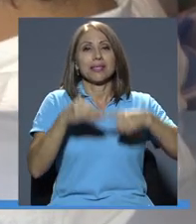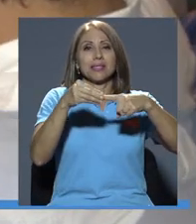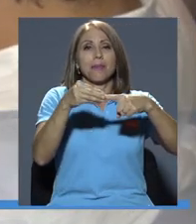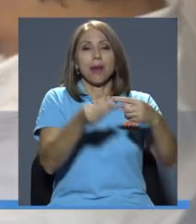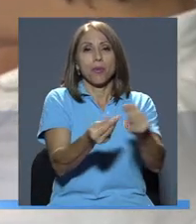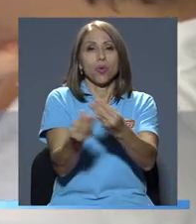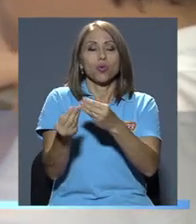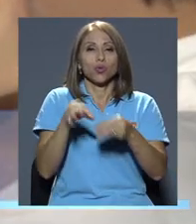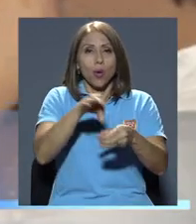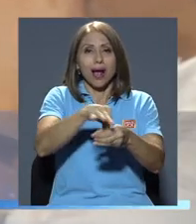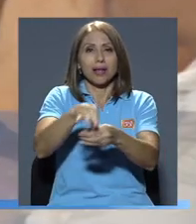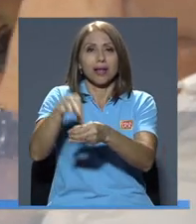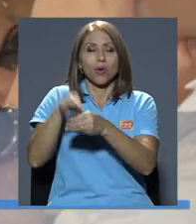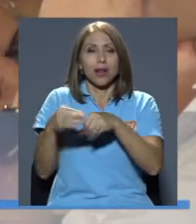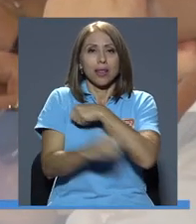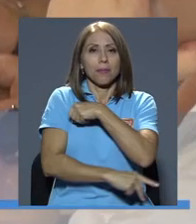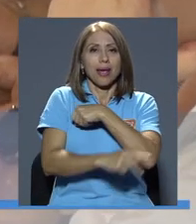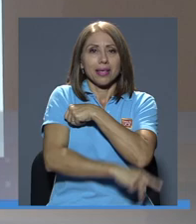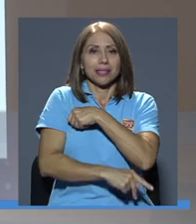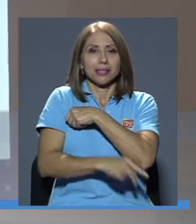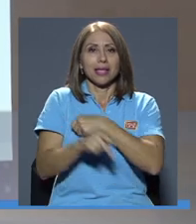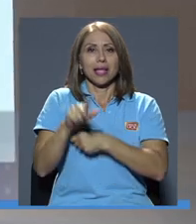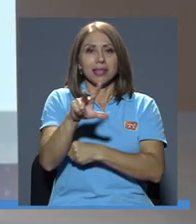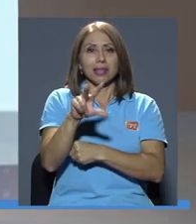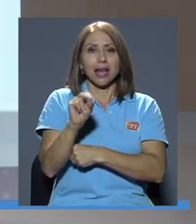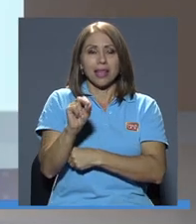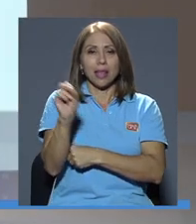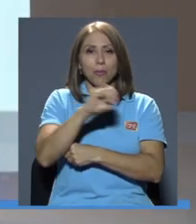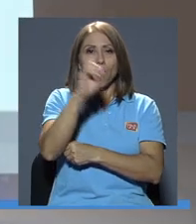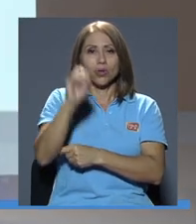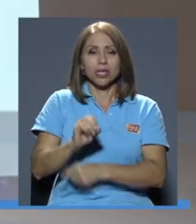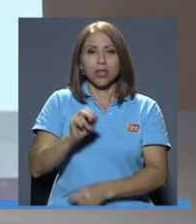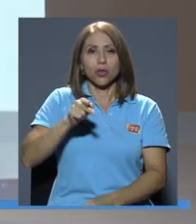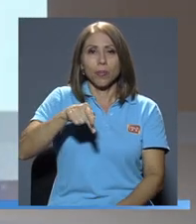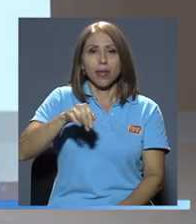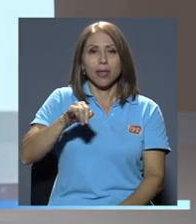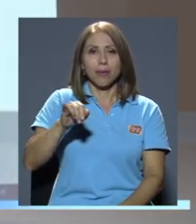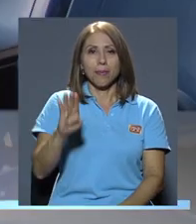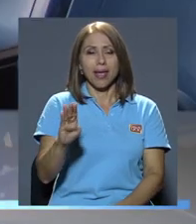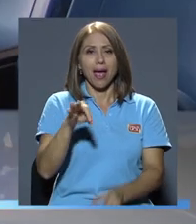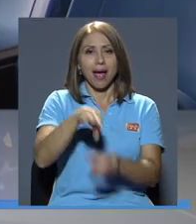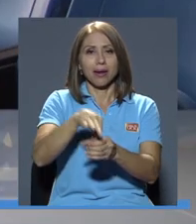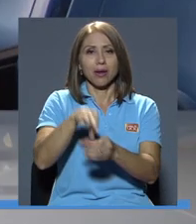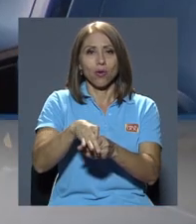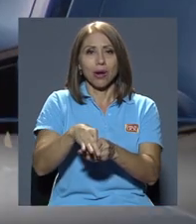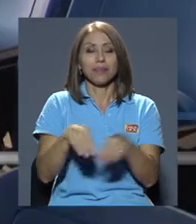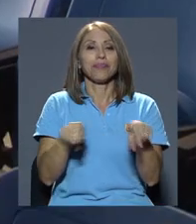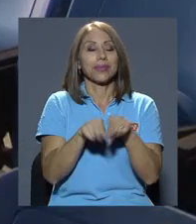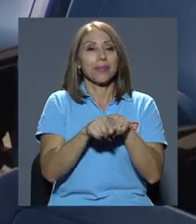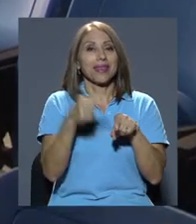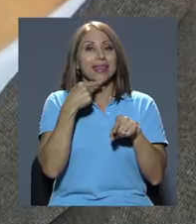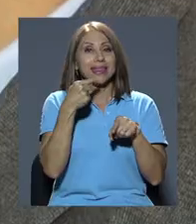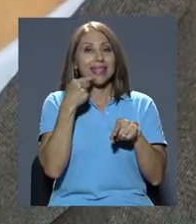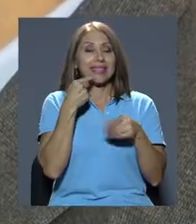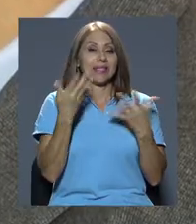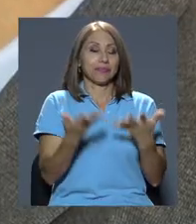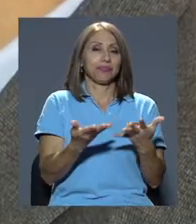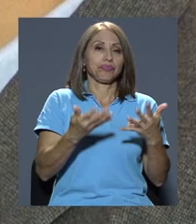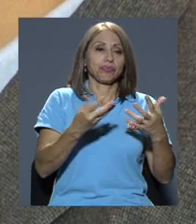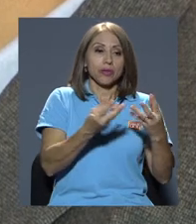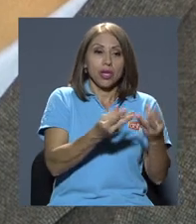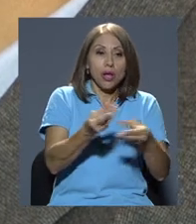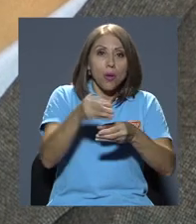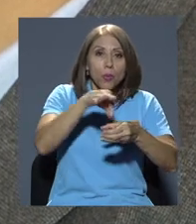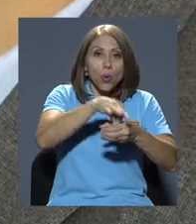país, generando el 30% del PIB agrícola. Por otra parte, consideran que los encadenamientos relacionados con la producción de